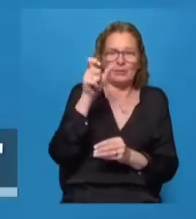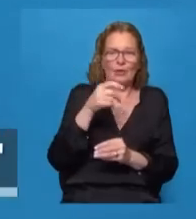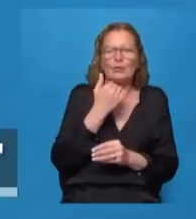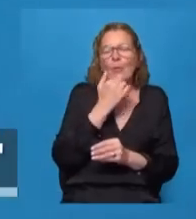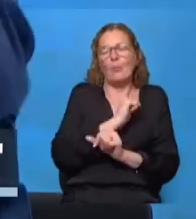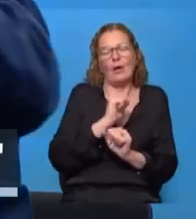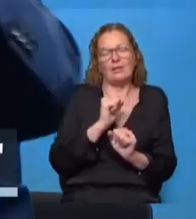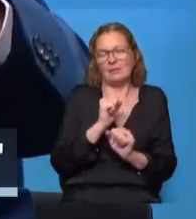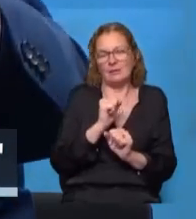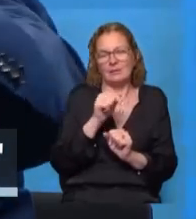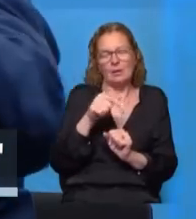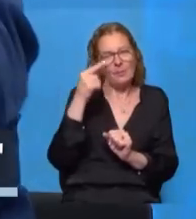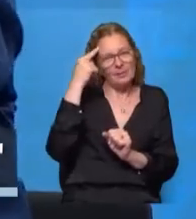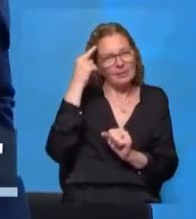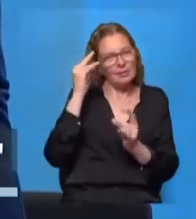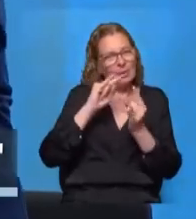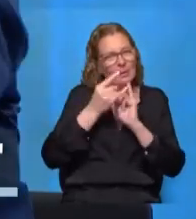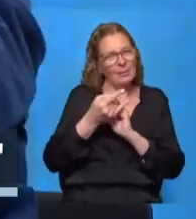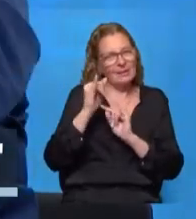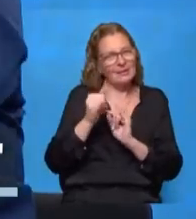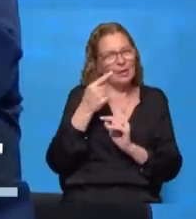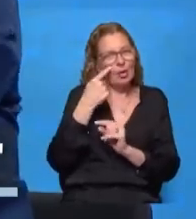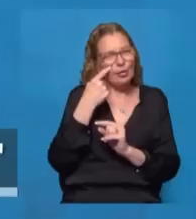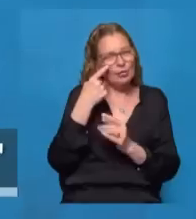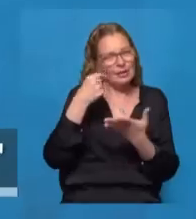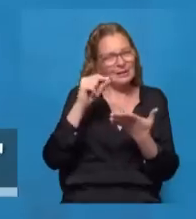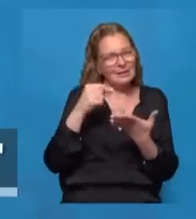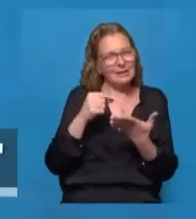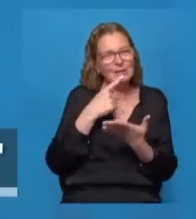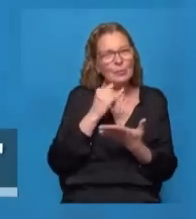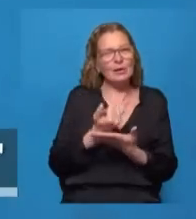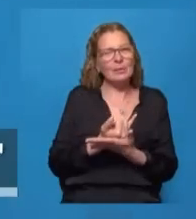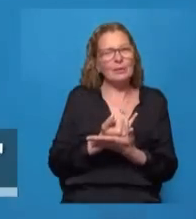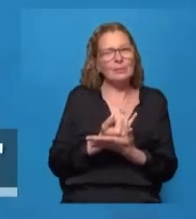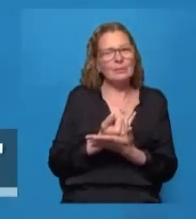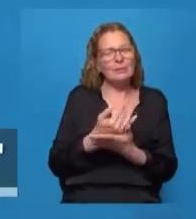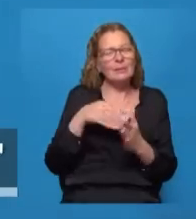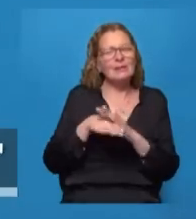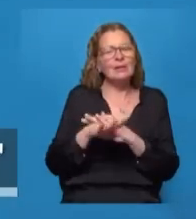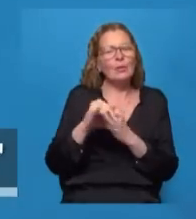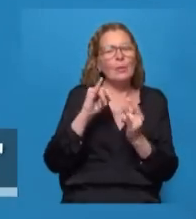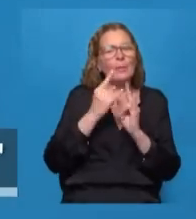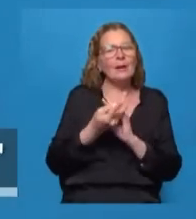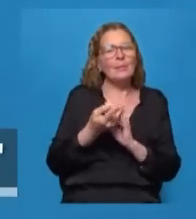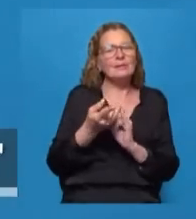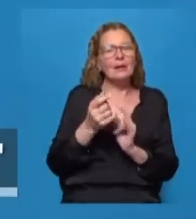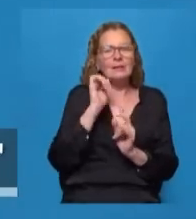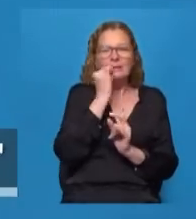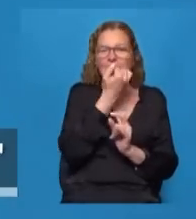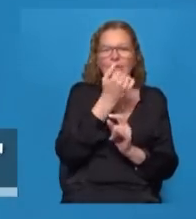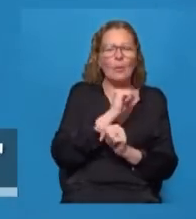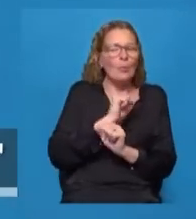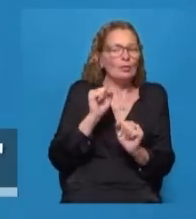ser ustedes consideran que pasando por el parlamento Allí sí se conocerían los detalles por ejemplo bueno es que pasando por el parlamento es imposible el secreto